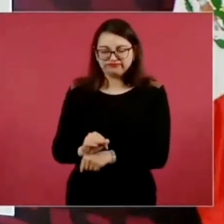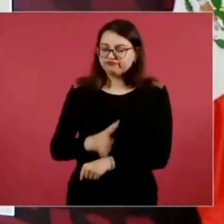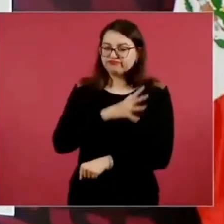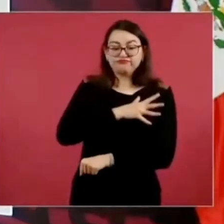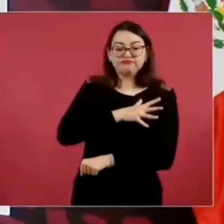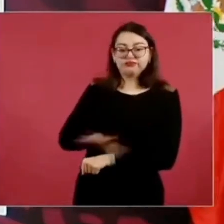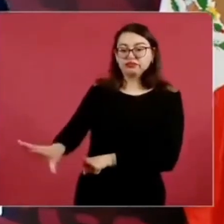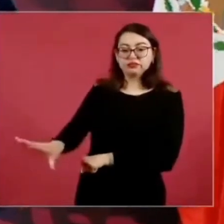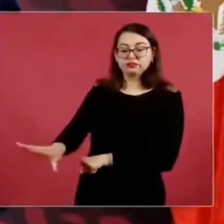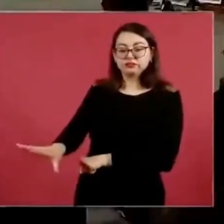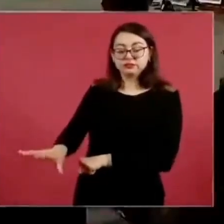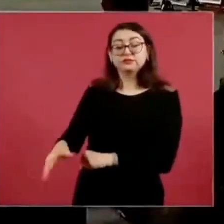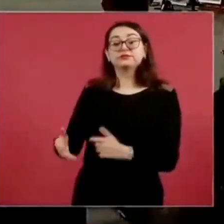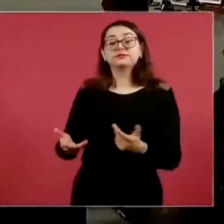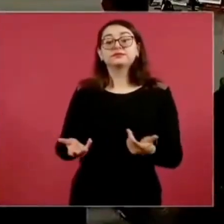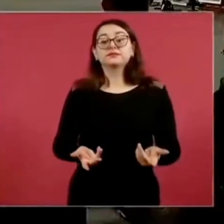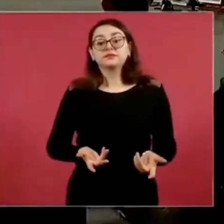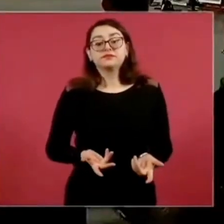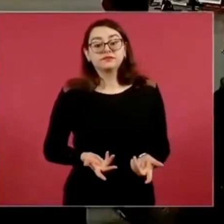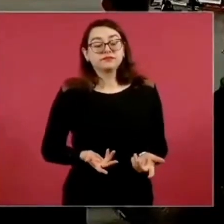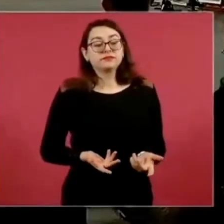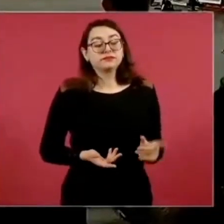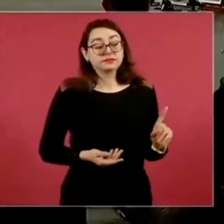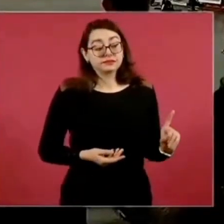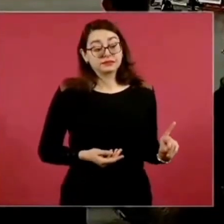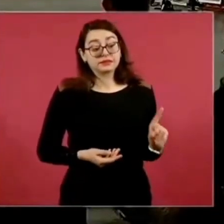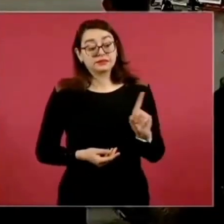con Ávila Camacho,